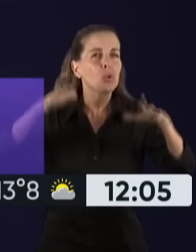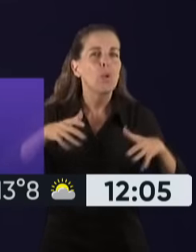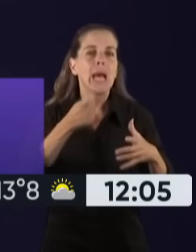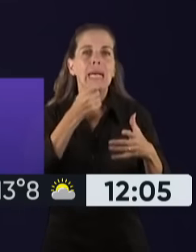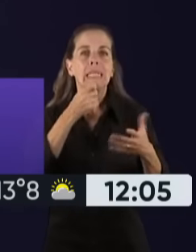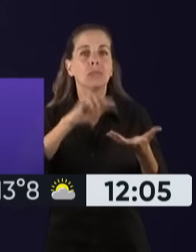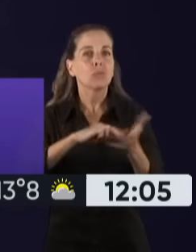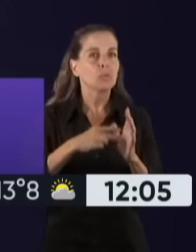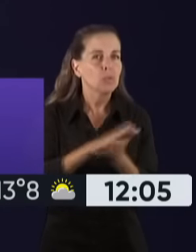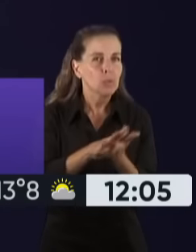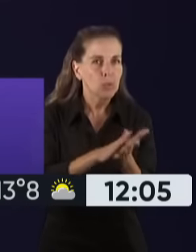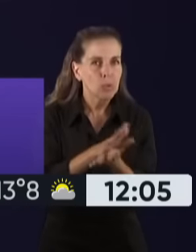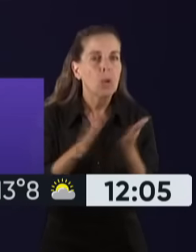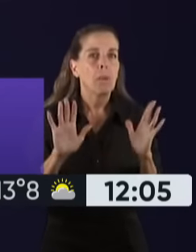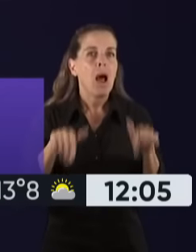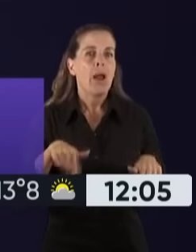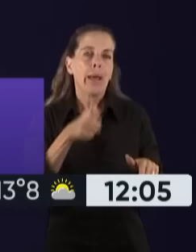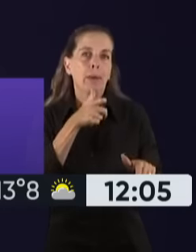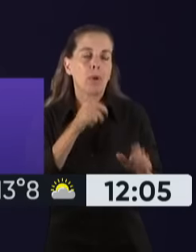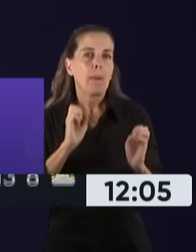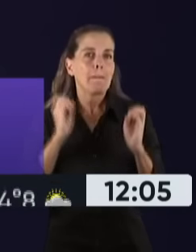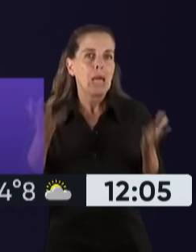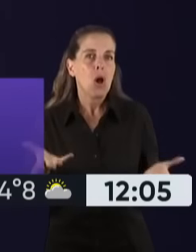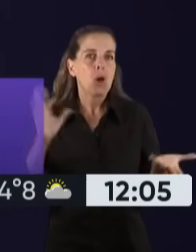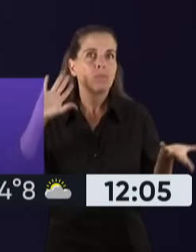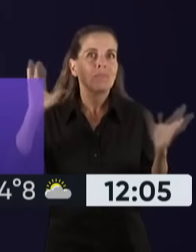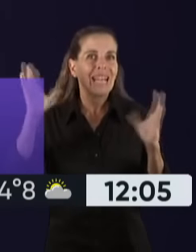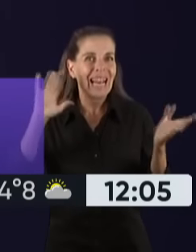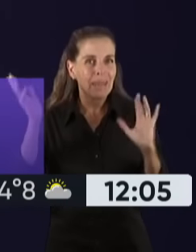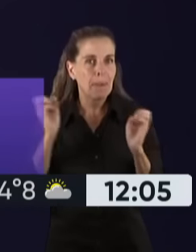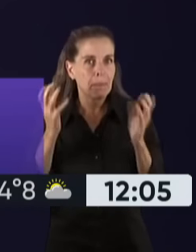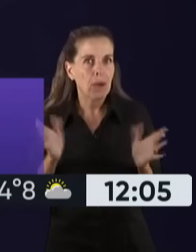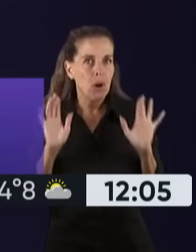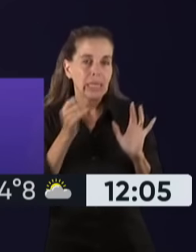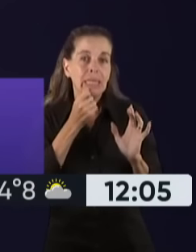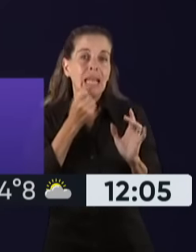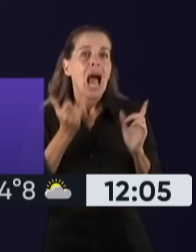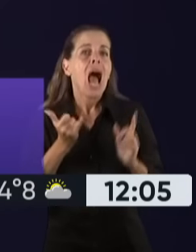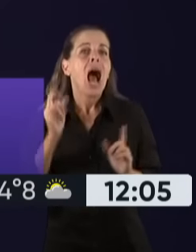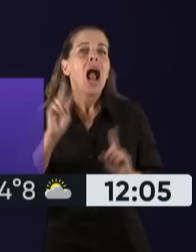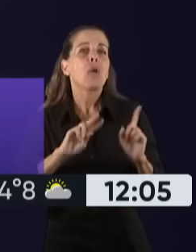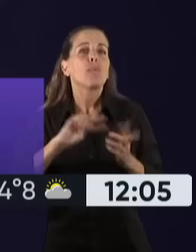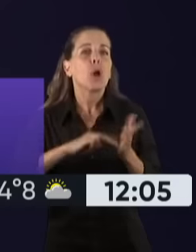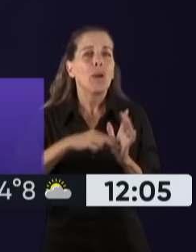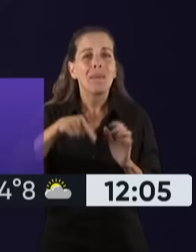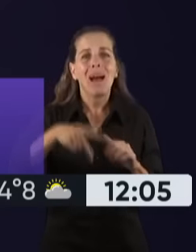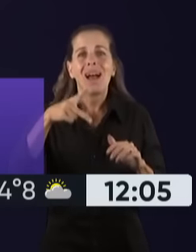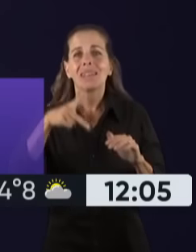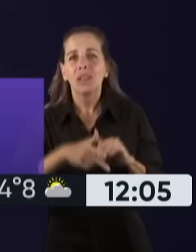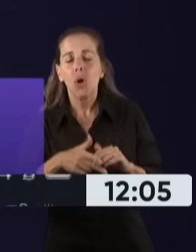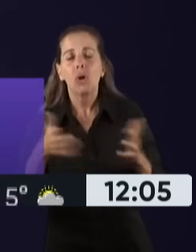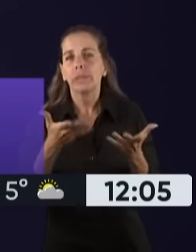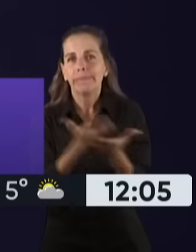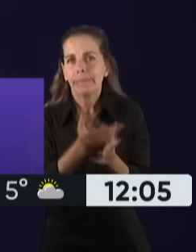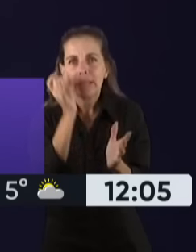ha mejorado un poco la condición climática Así que aquí estamos si hay algún problema en la en esta transmisión le pido disculpas pero